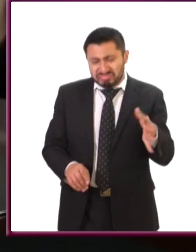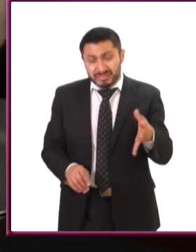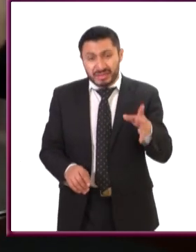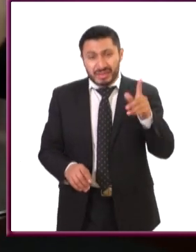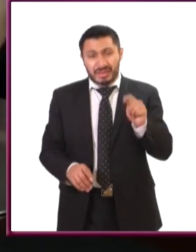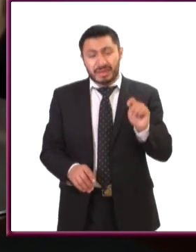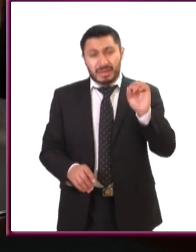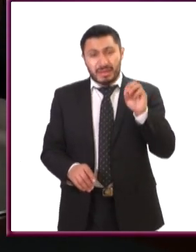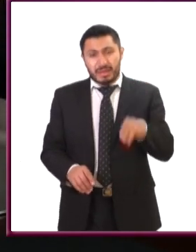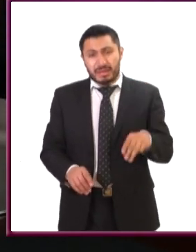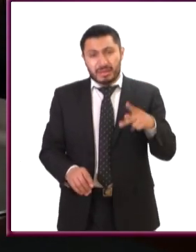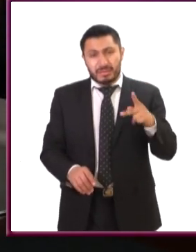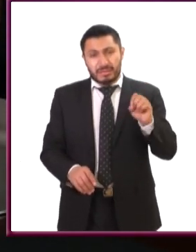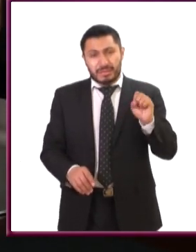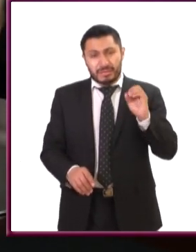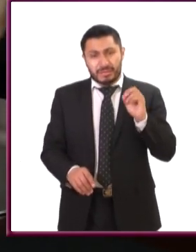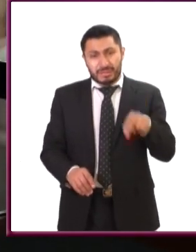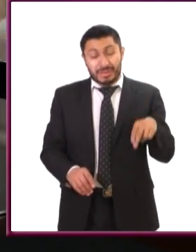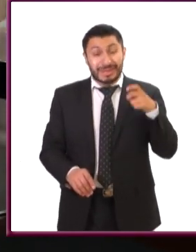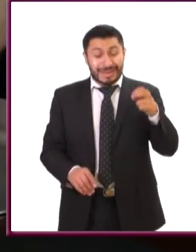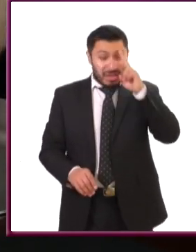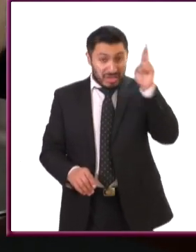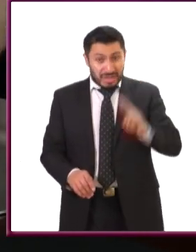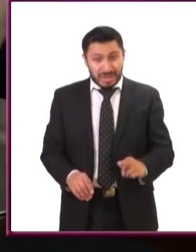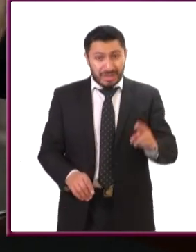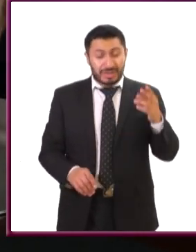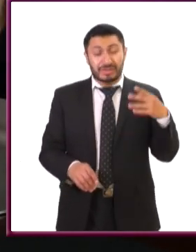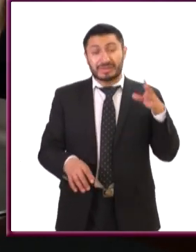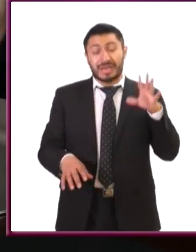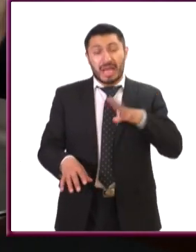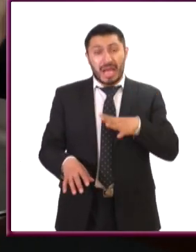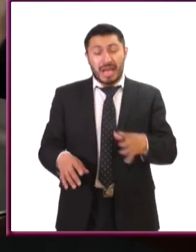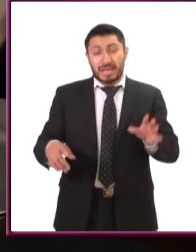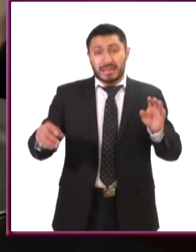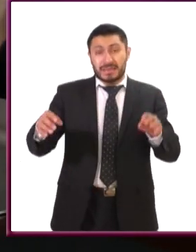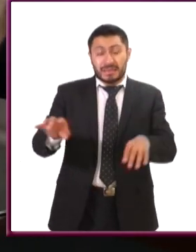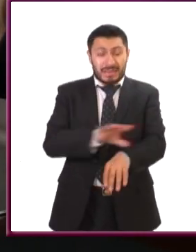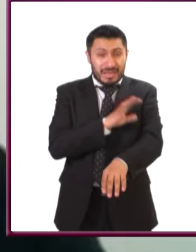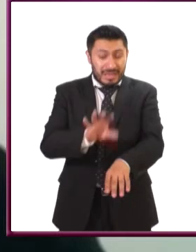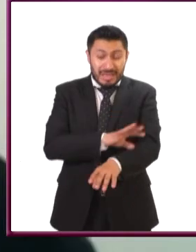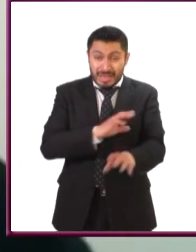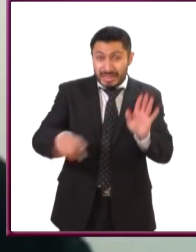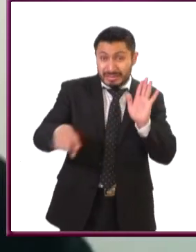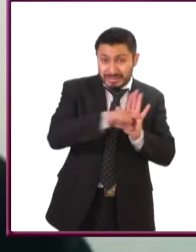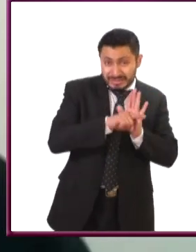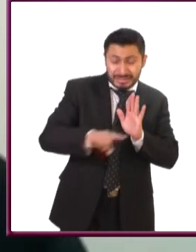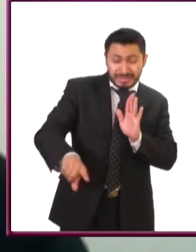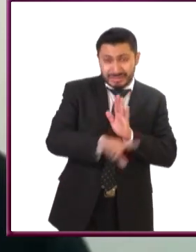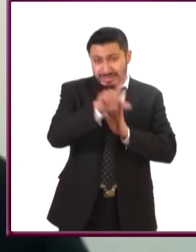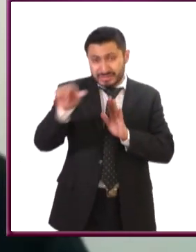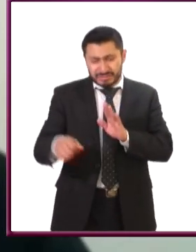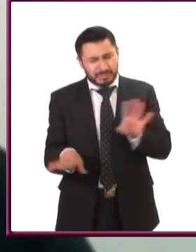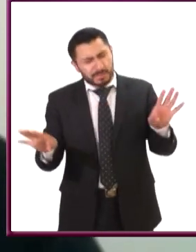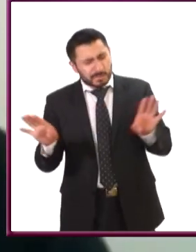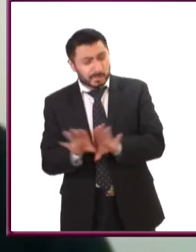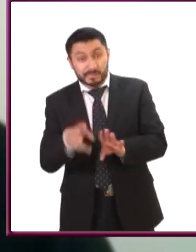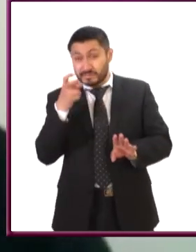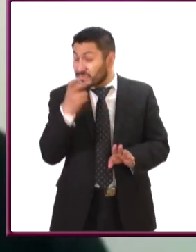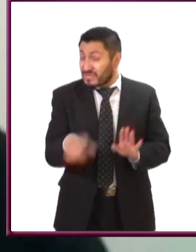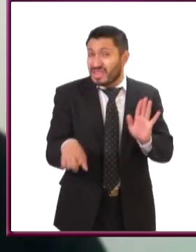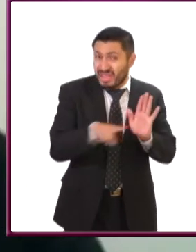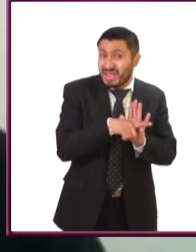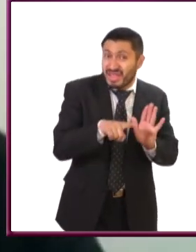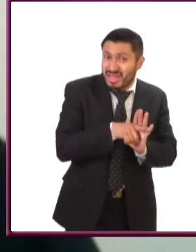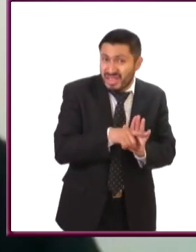XIX más bien, Thomson encontró que esos rayos catódicos tienen carga negativa. Y entonces después se